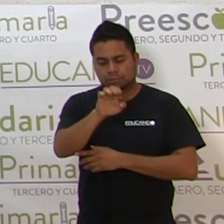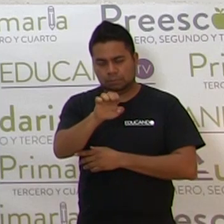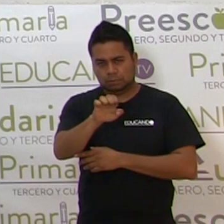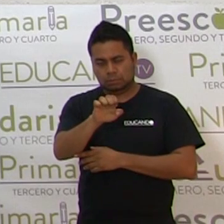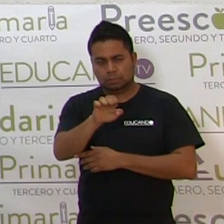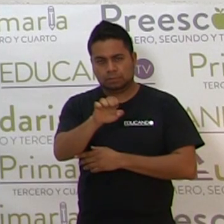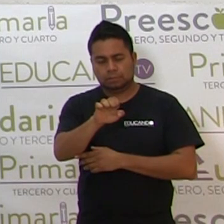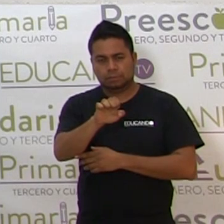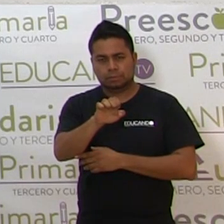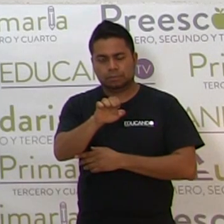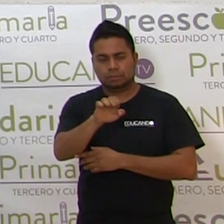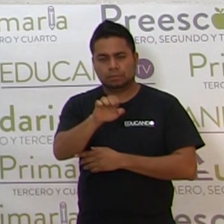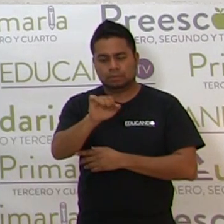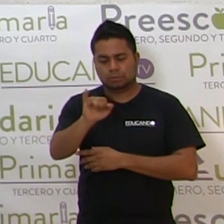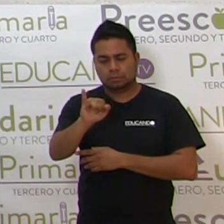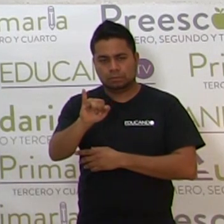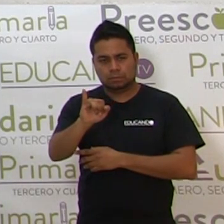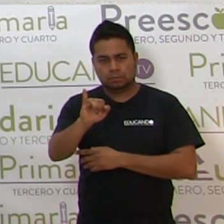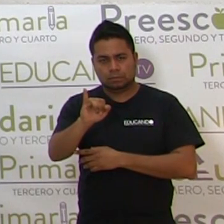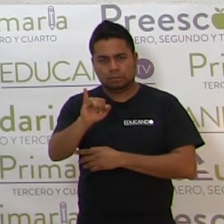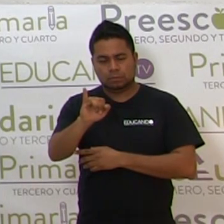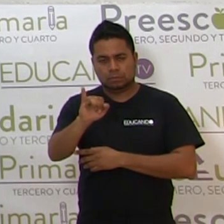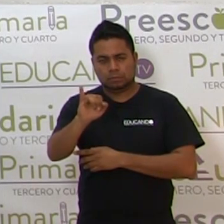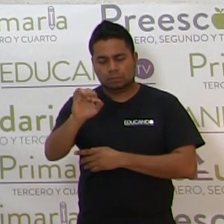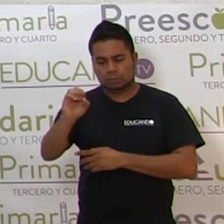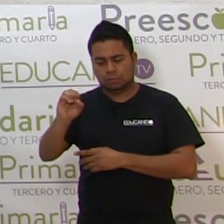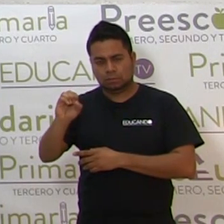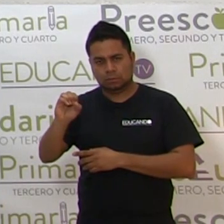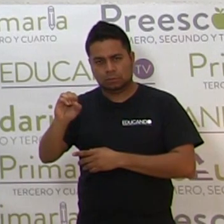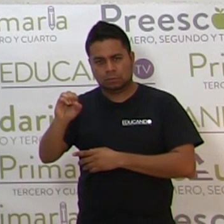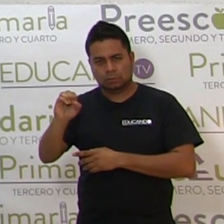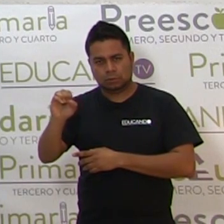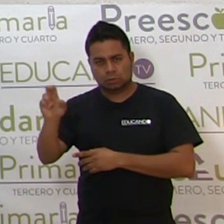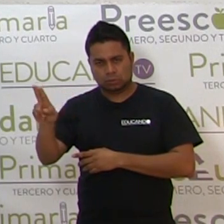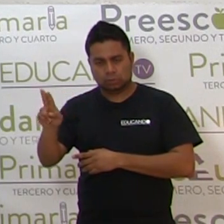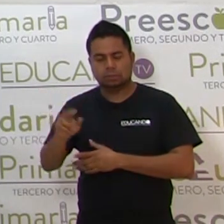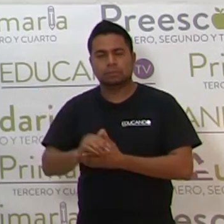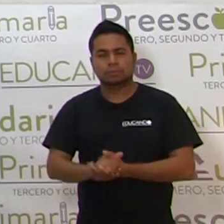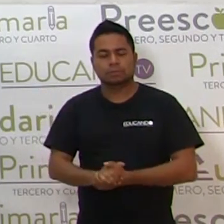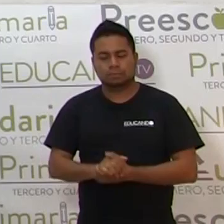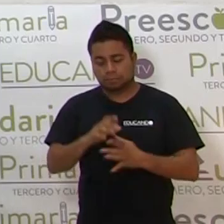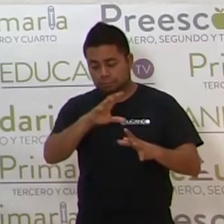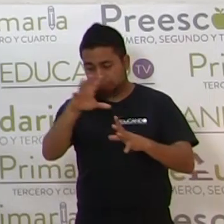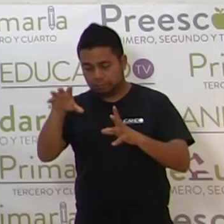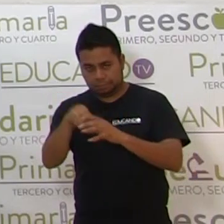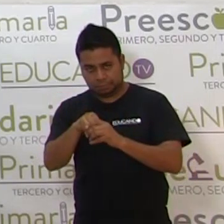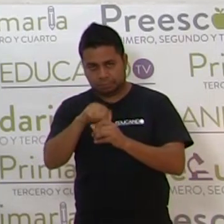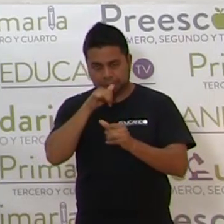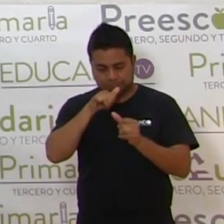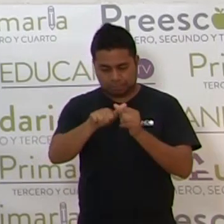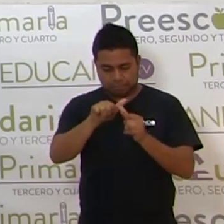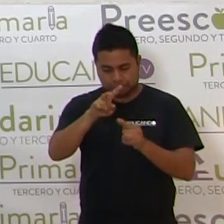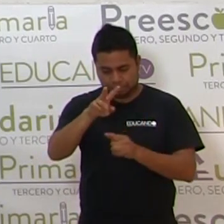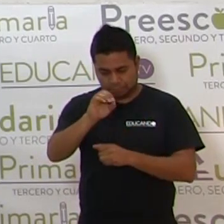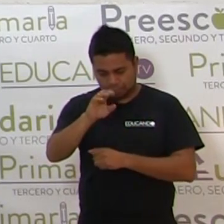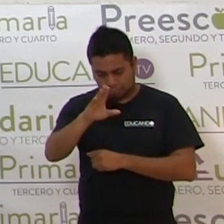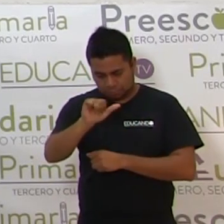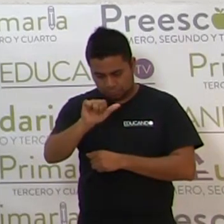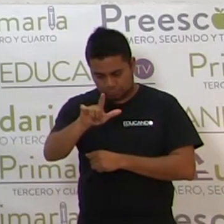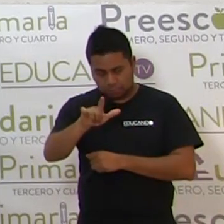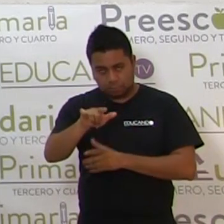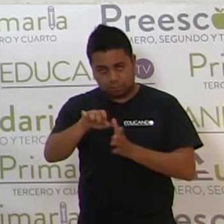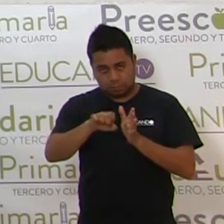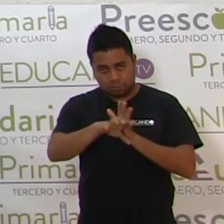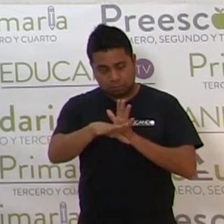E, I, O y U. Bien. Cuando tenemos en